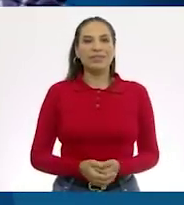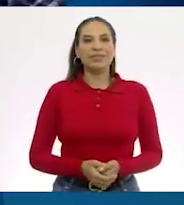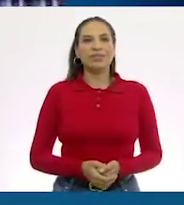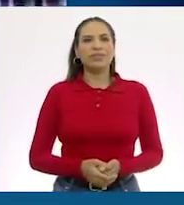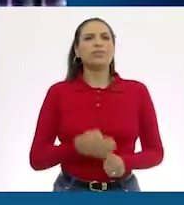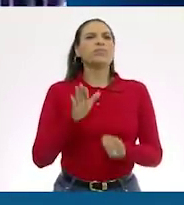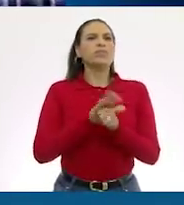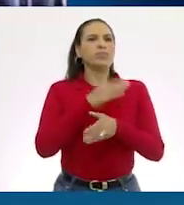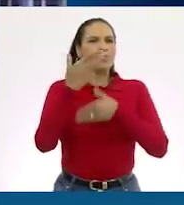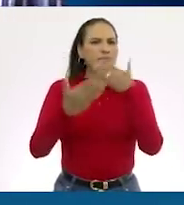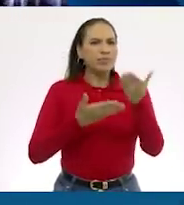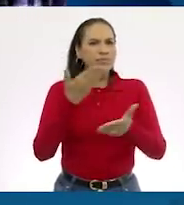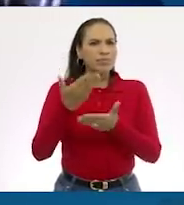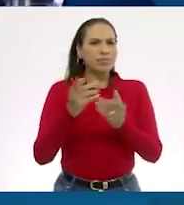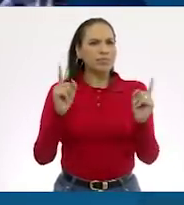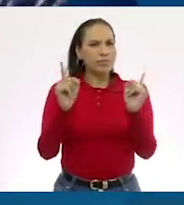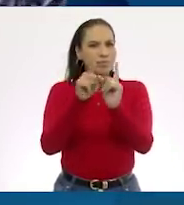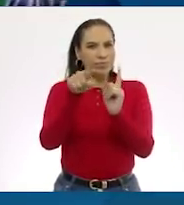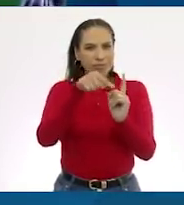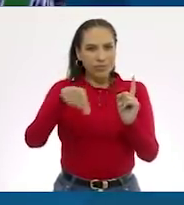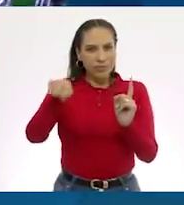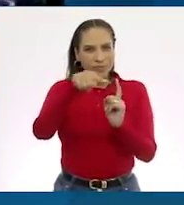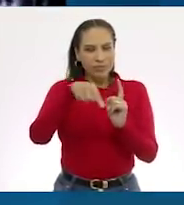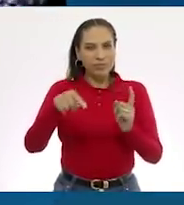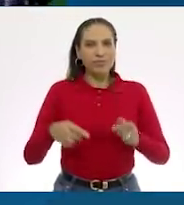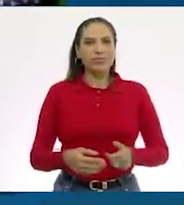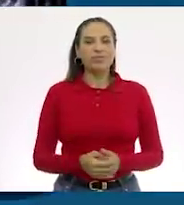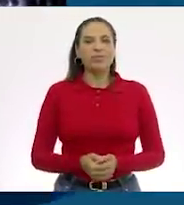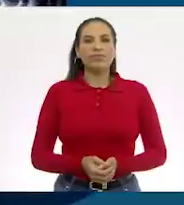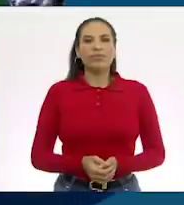¿Por qué no te presentas con los demás?